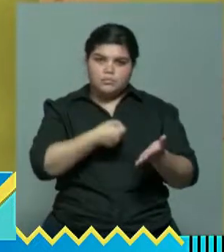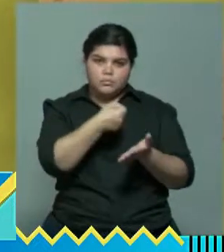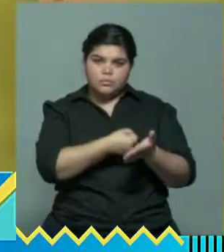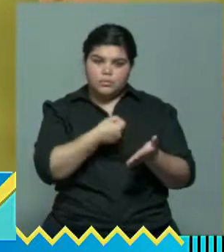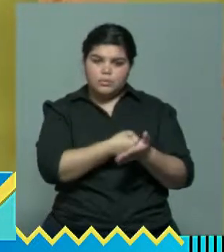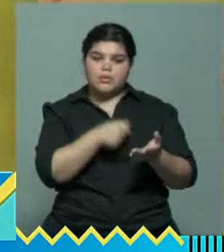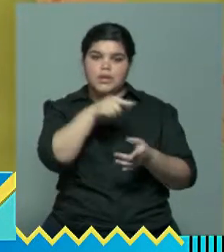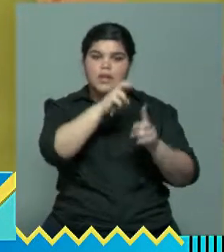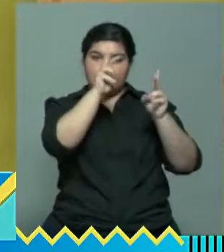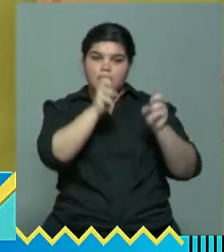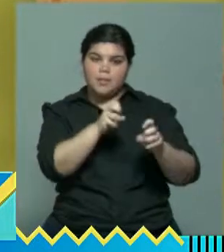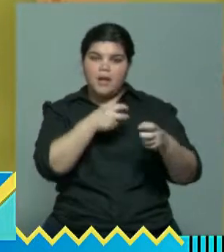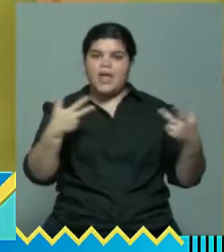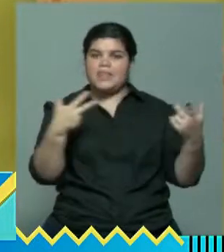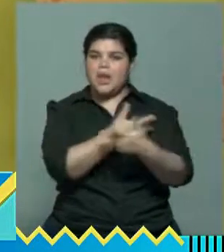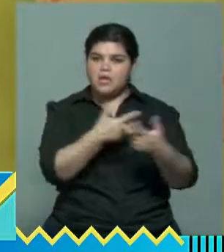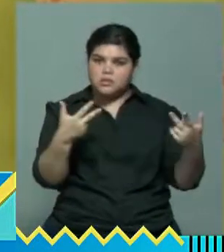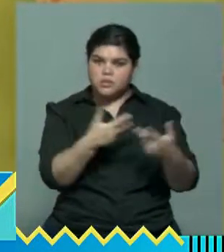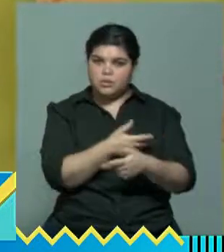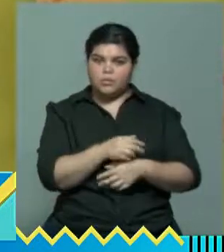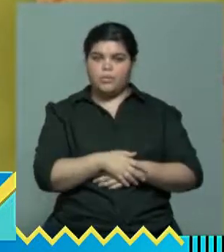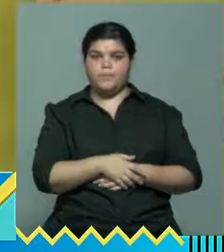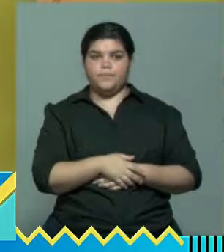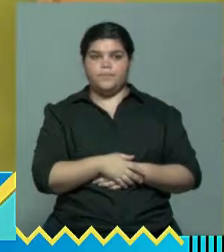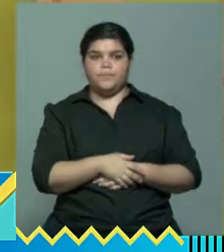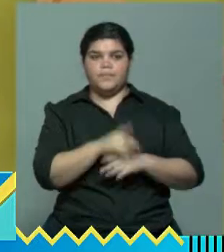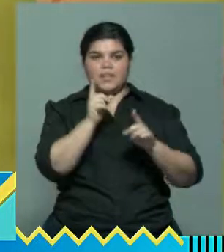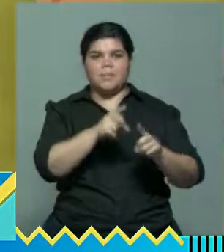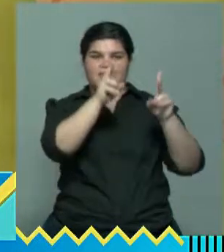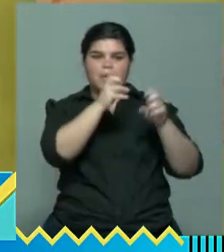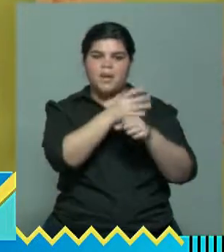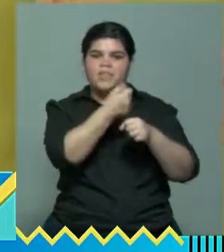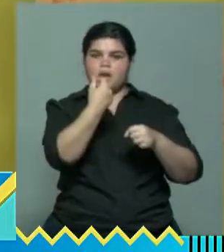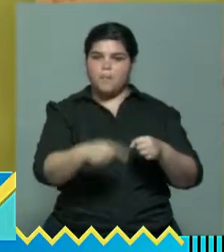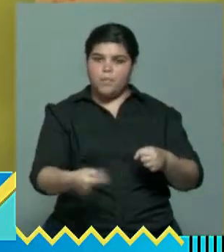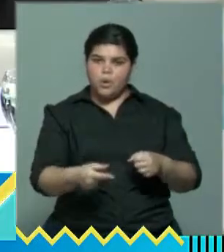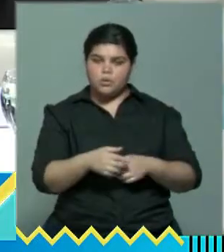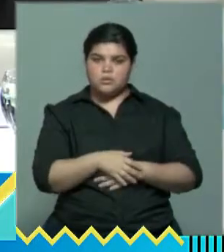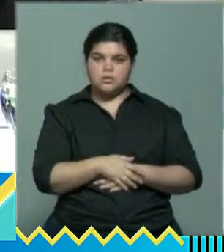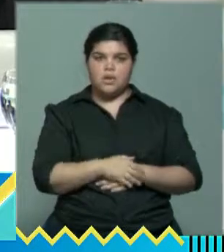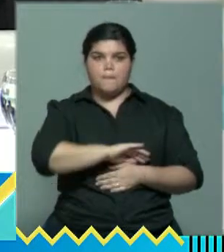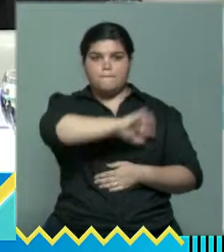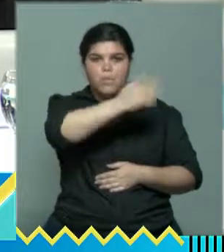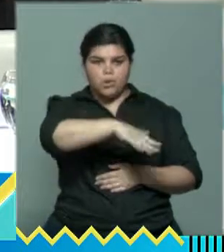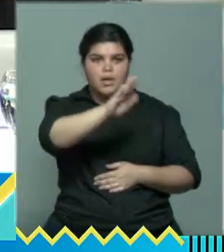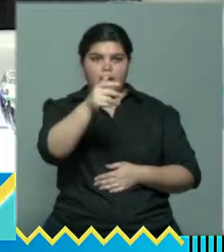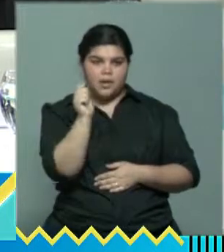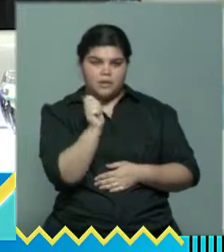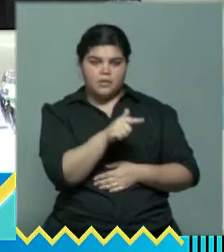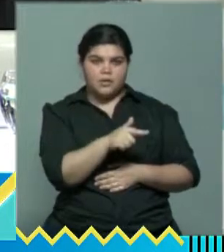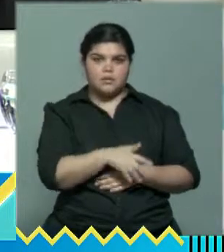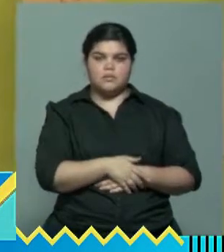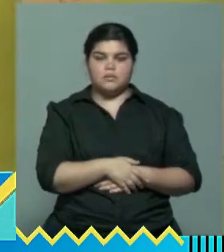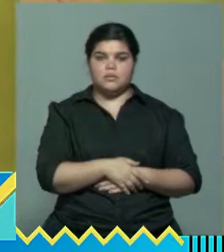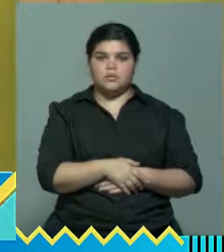tema tránsito, inclusive una vez tuvimos una charla con respecto al transporte en alta montaña, claro, vos nos